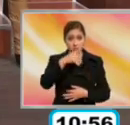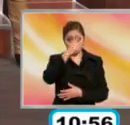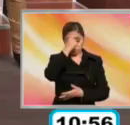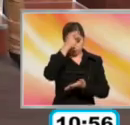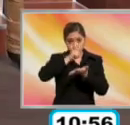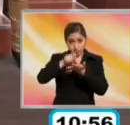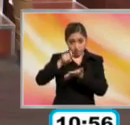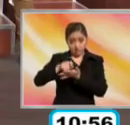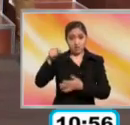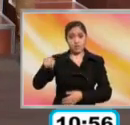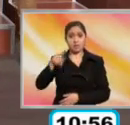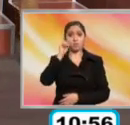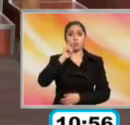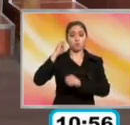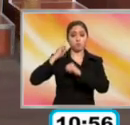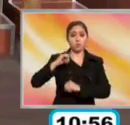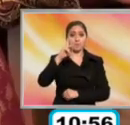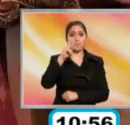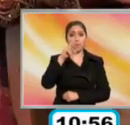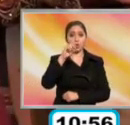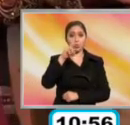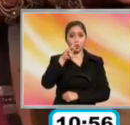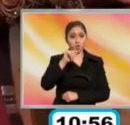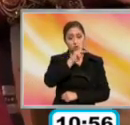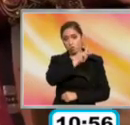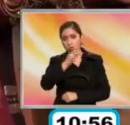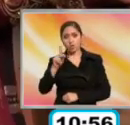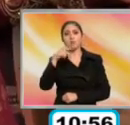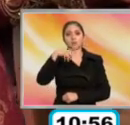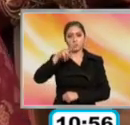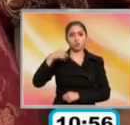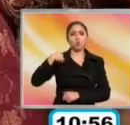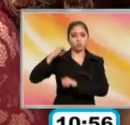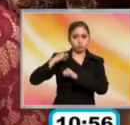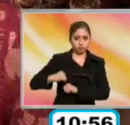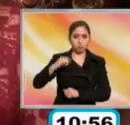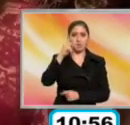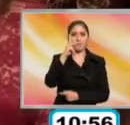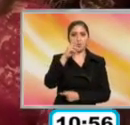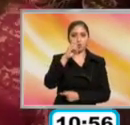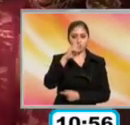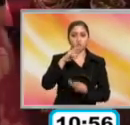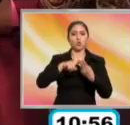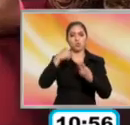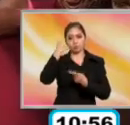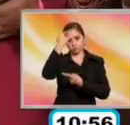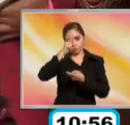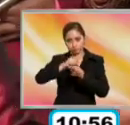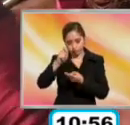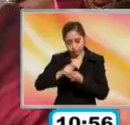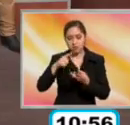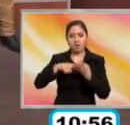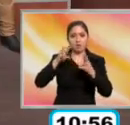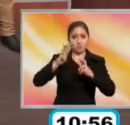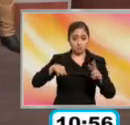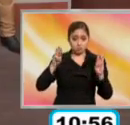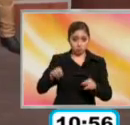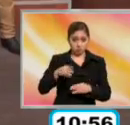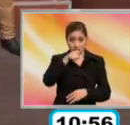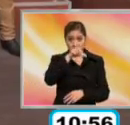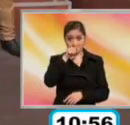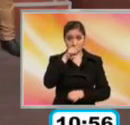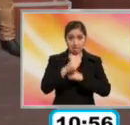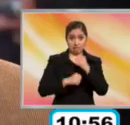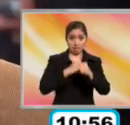productora de su carrera artística. Sí, todo. Me ha tocado a mí hacer todo. Produzco, compongo, arreglo, todo. Desde los 17 años andas,